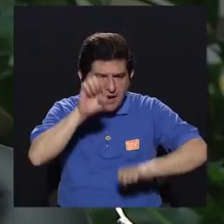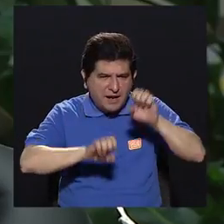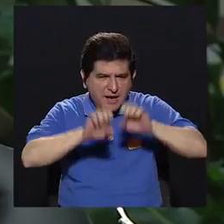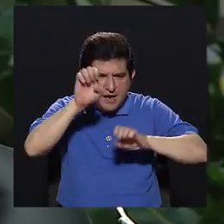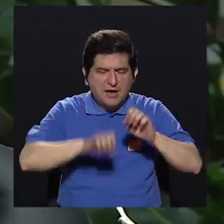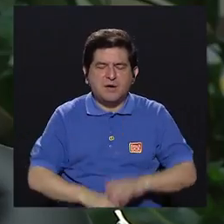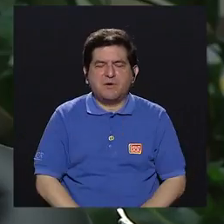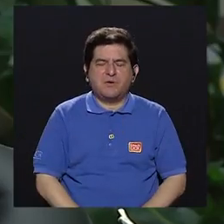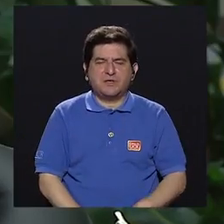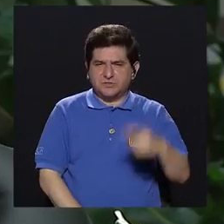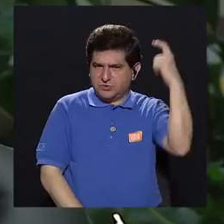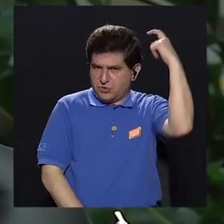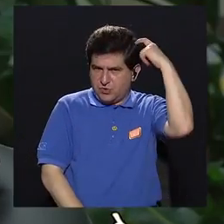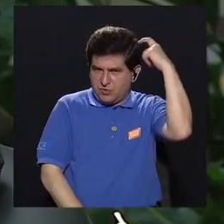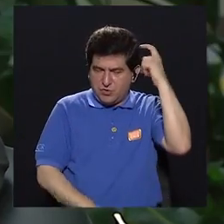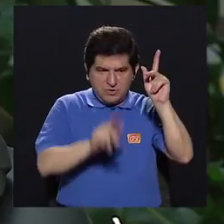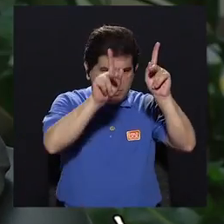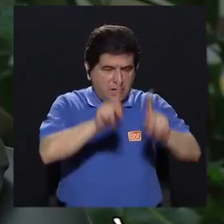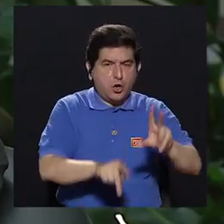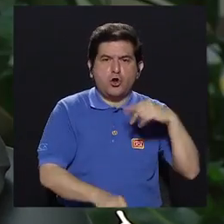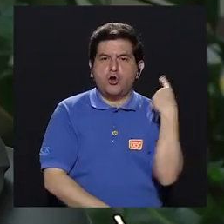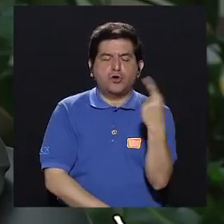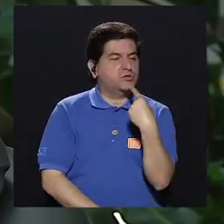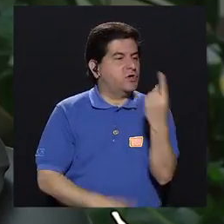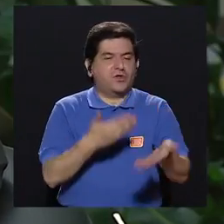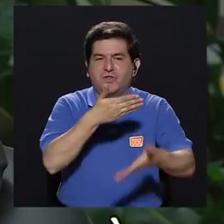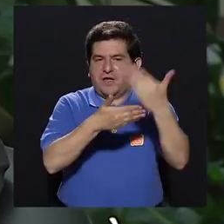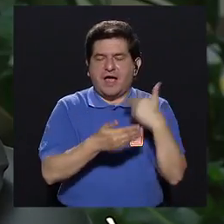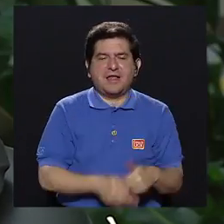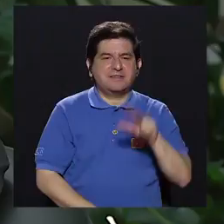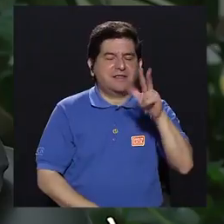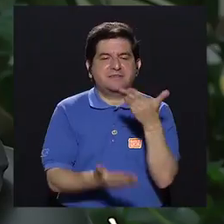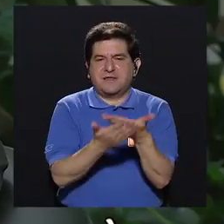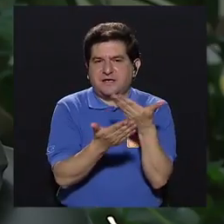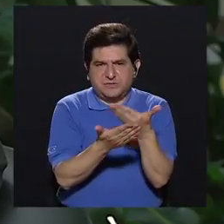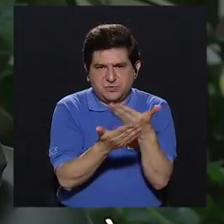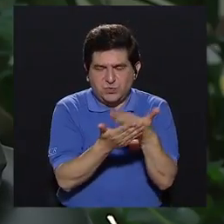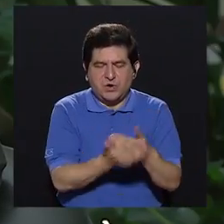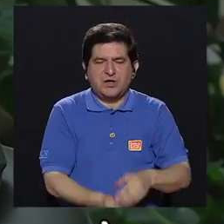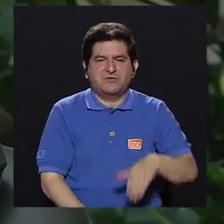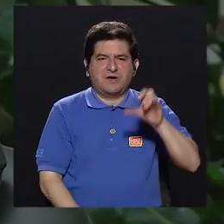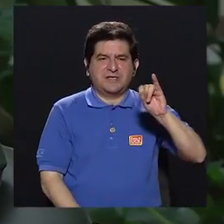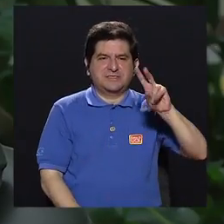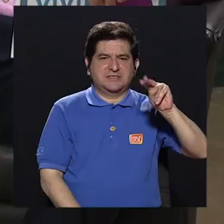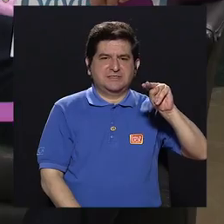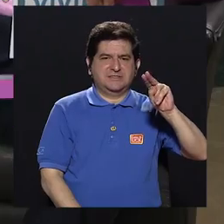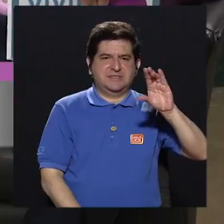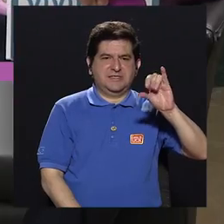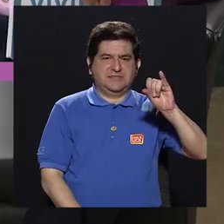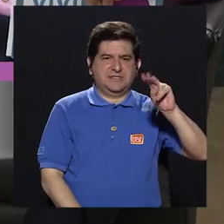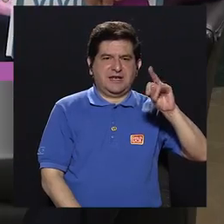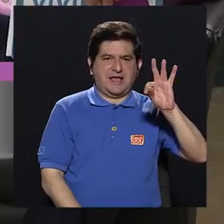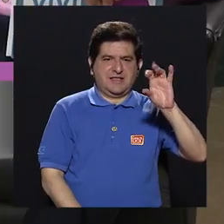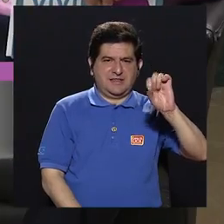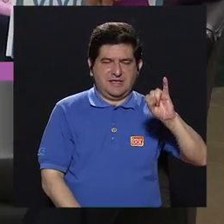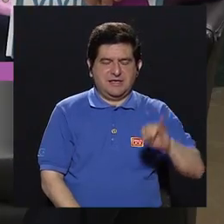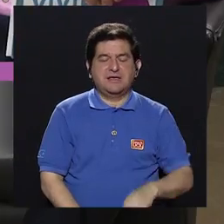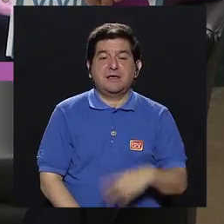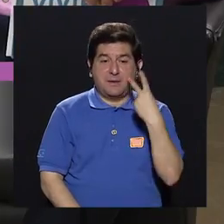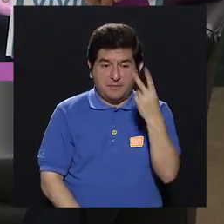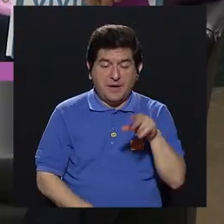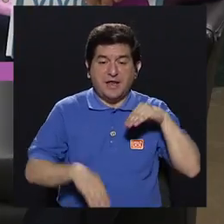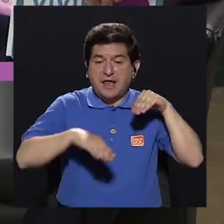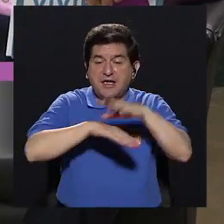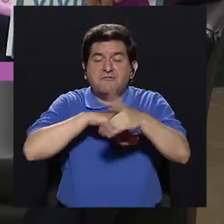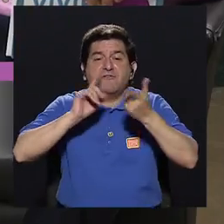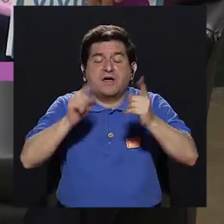valoración neurológica a la persona. No es solamente esto que les dije de la tríada de Cincinnati, sino también tiene que ser valorado, ver las secuelas